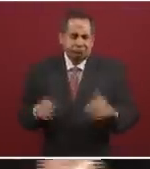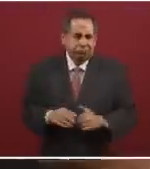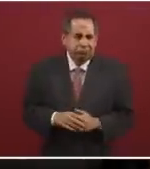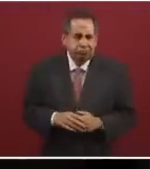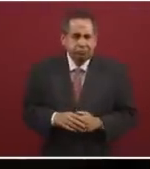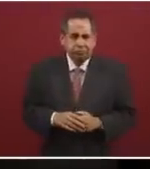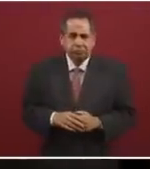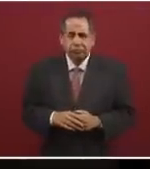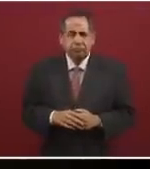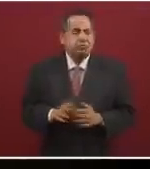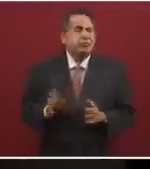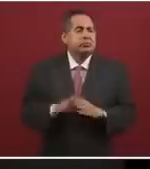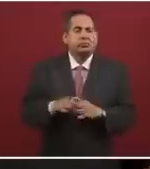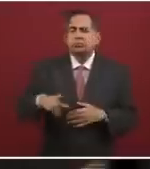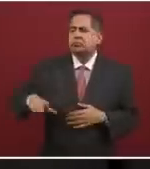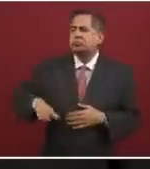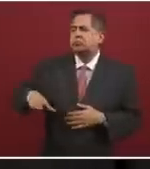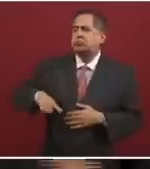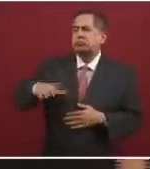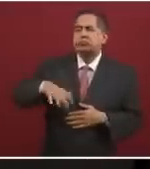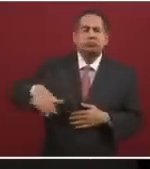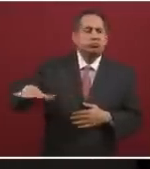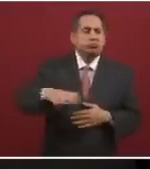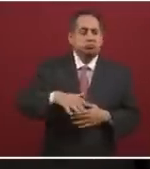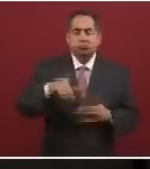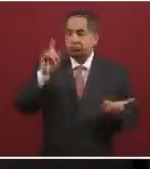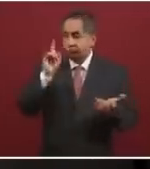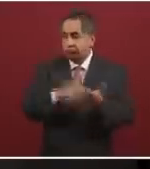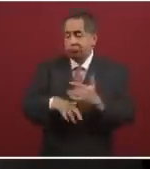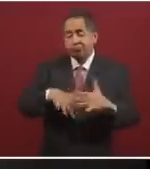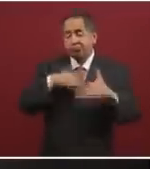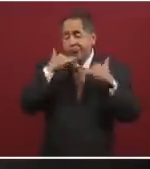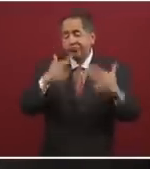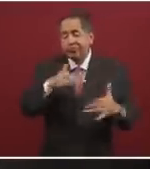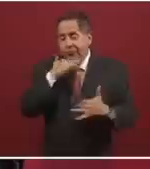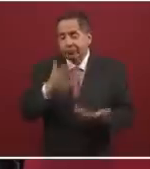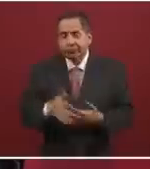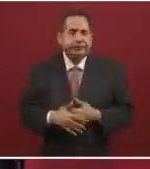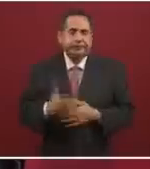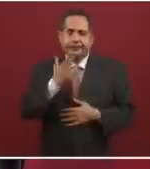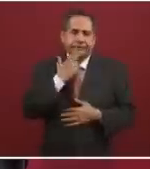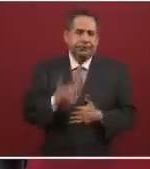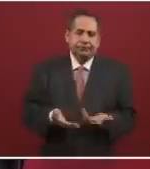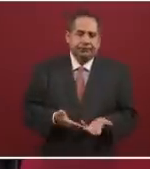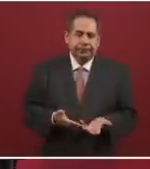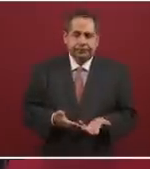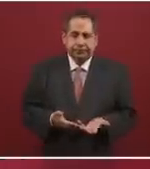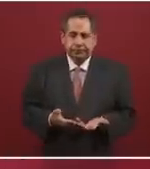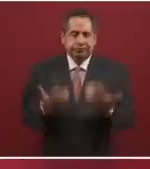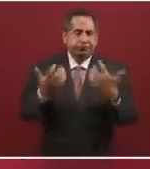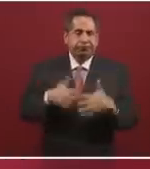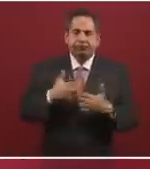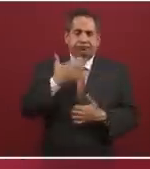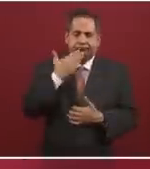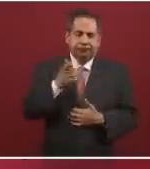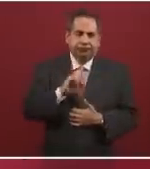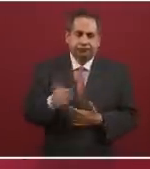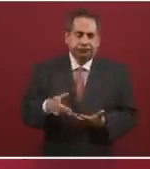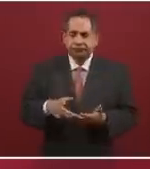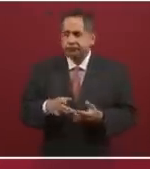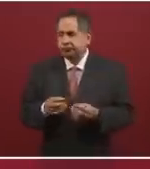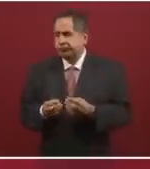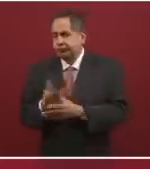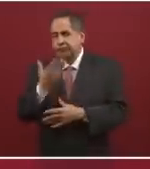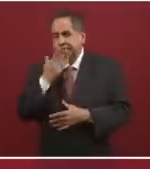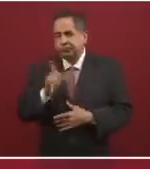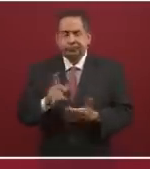¿Cómo va a funcionar un gobierno plagado de corrupción? ¿Cómo va a